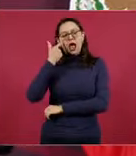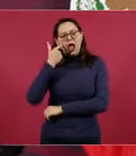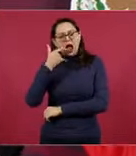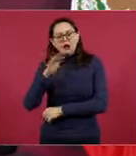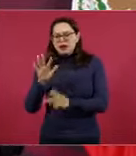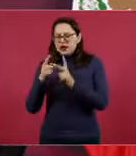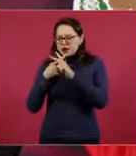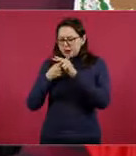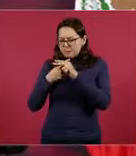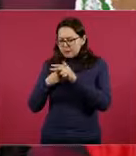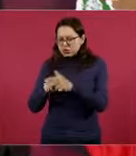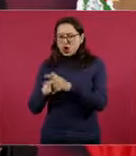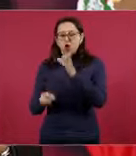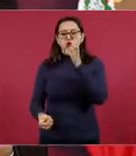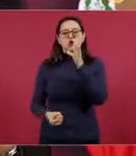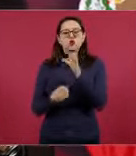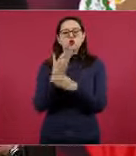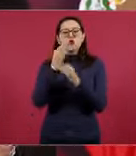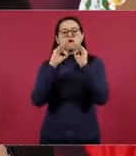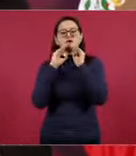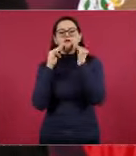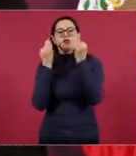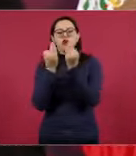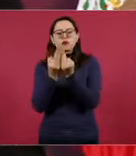para iniciar la aplicación